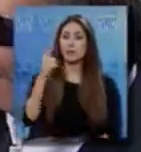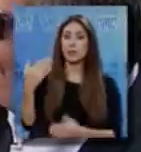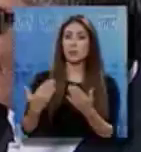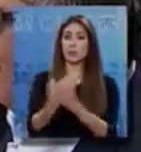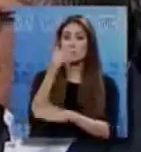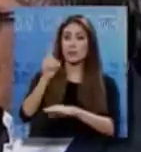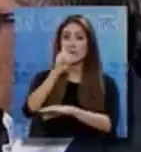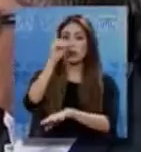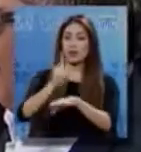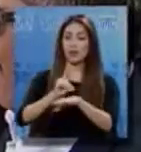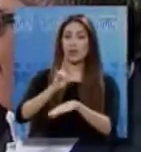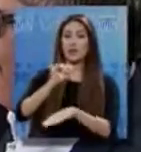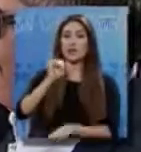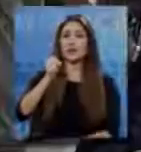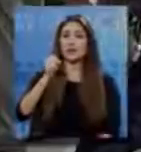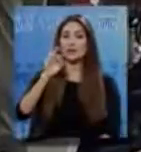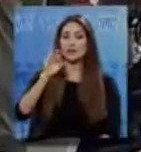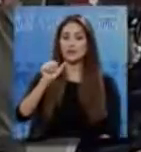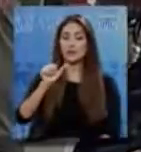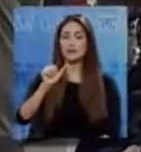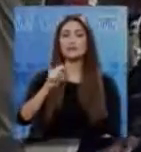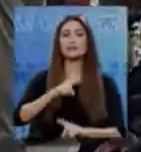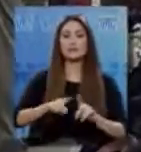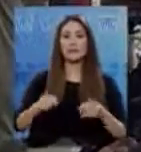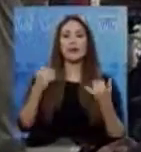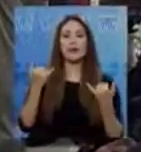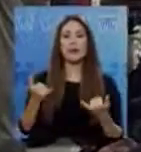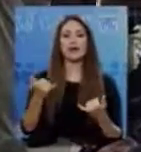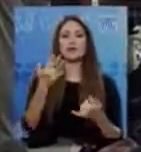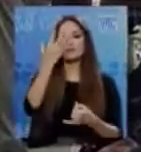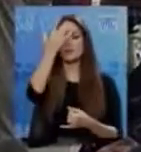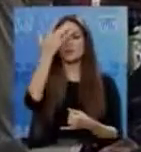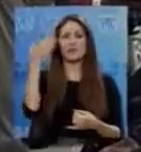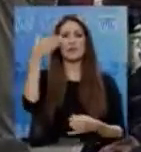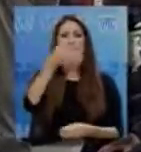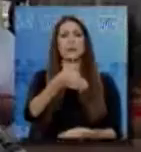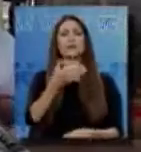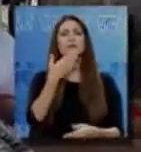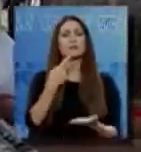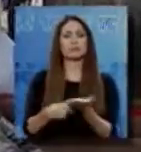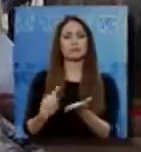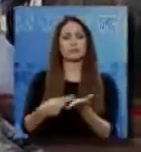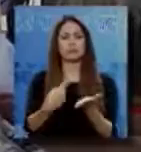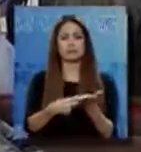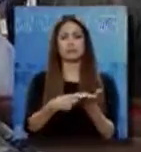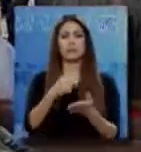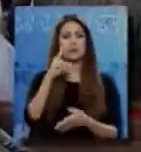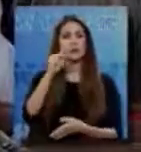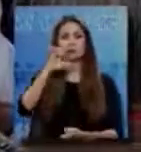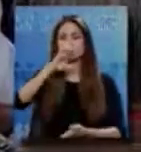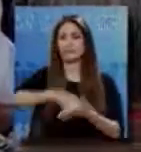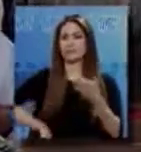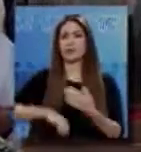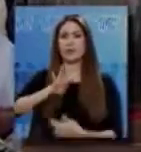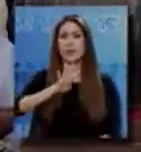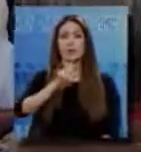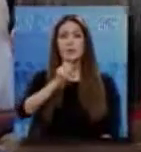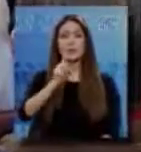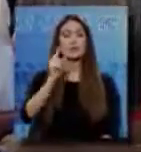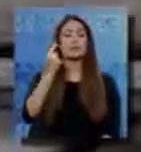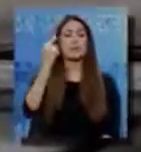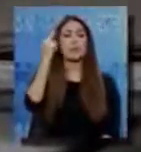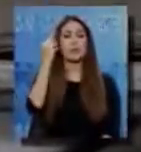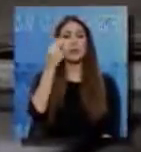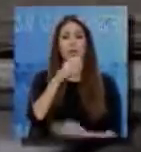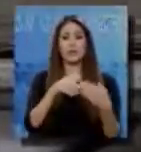nuevo director del ISFA. Dijeron que se autoconvocaron para analizar medidas legales y evitar el débito de 41 millones de dólares por el